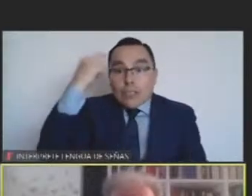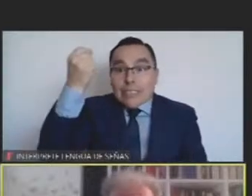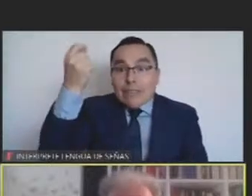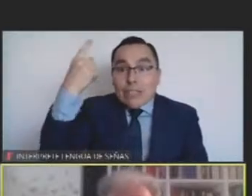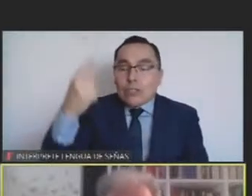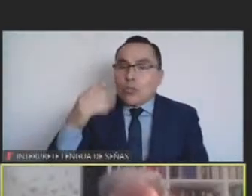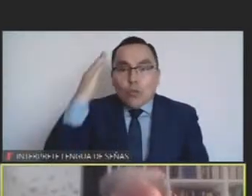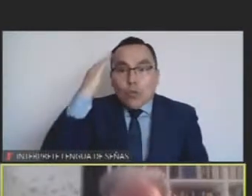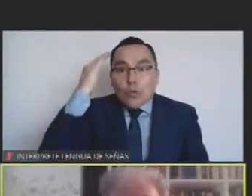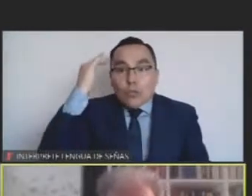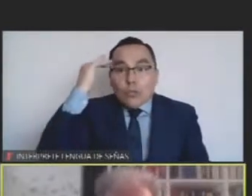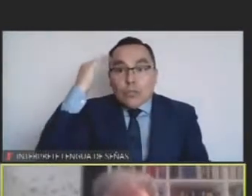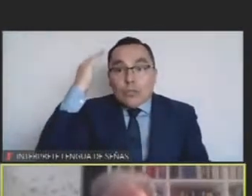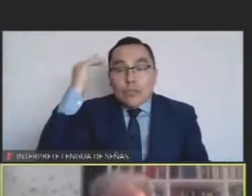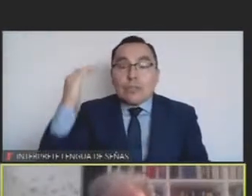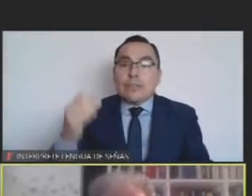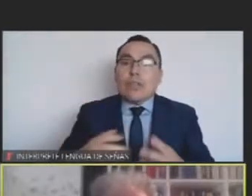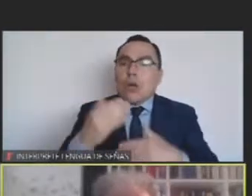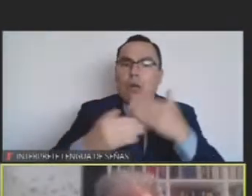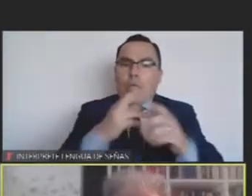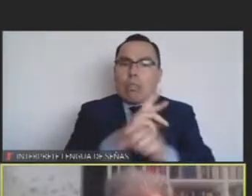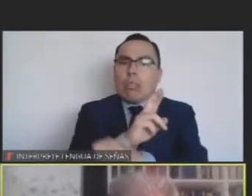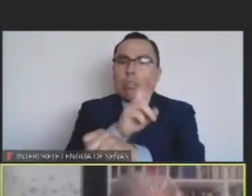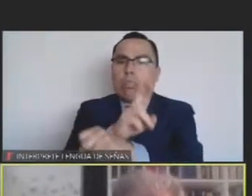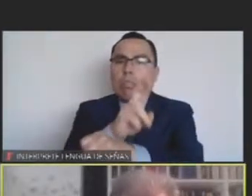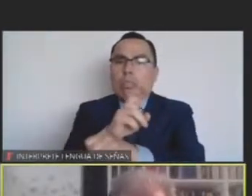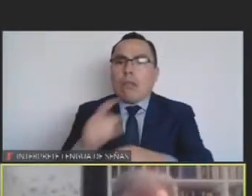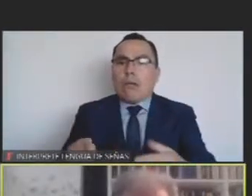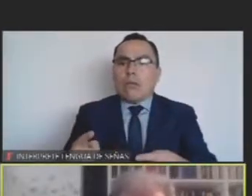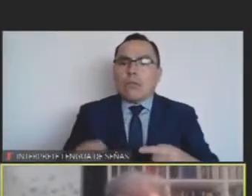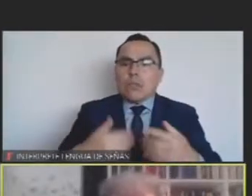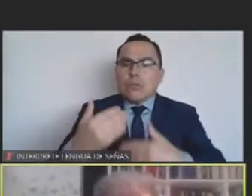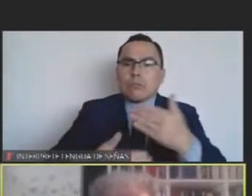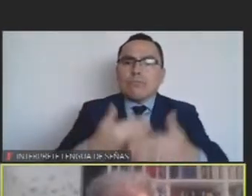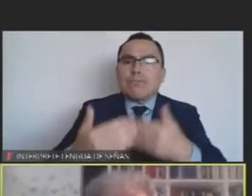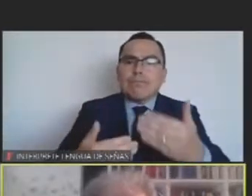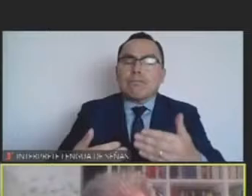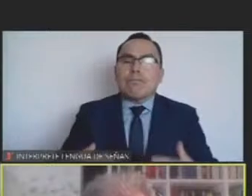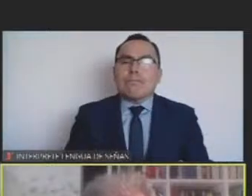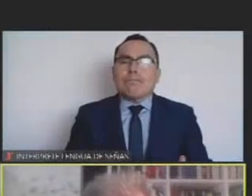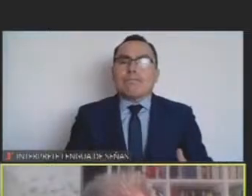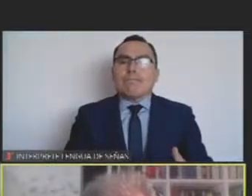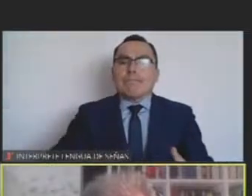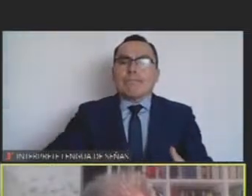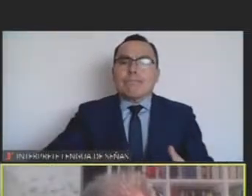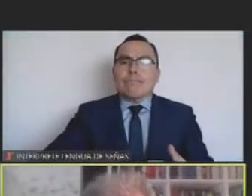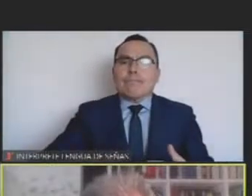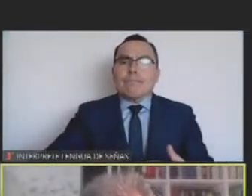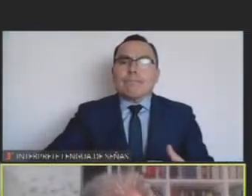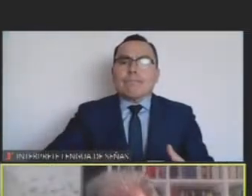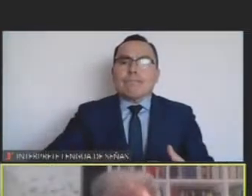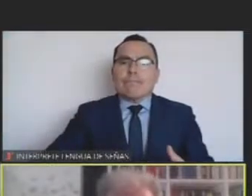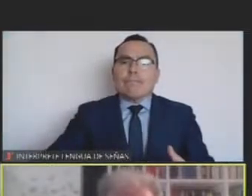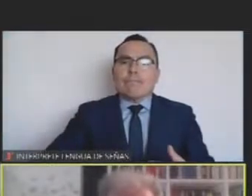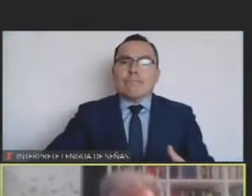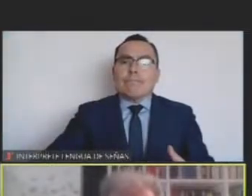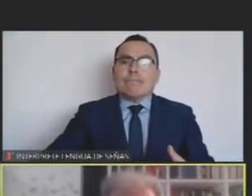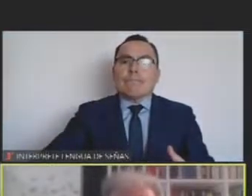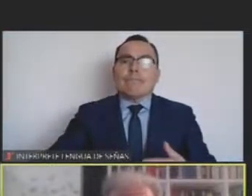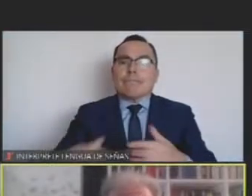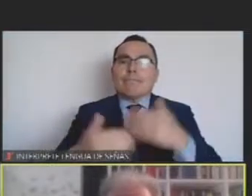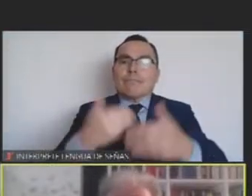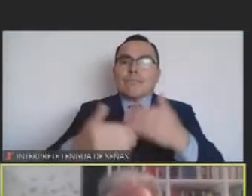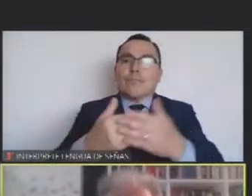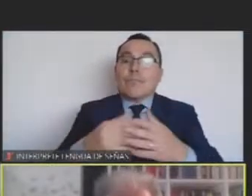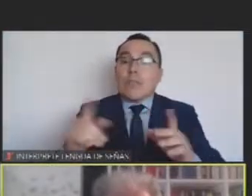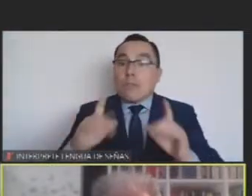a quiénes están representando muchas veces los que solicitan reuniones por ley de lobby en Chile. Segundo, las sanciones no